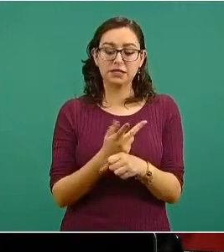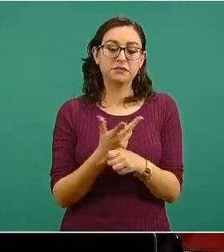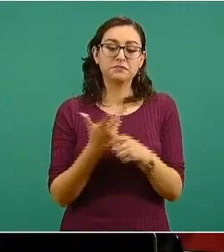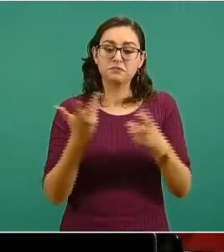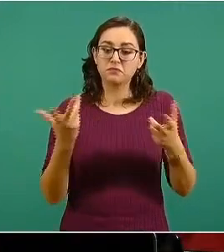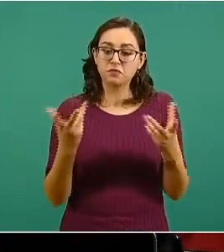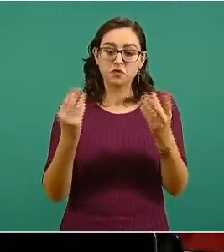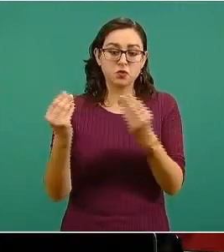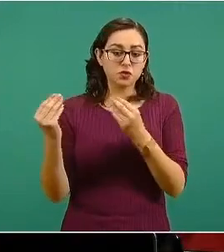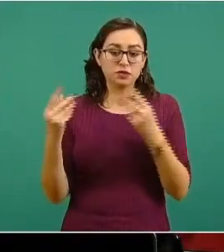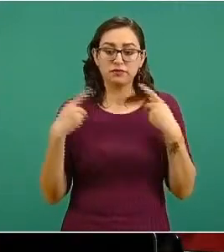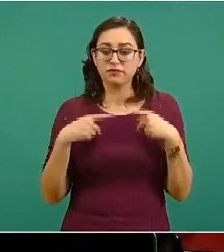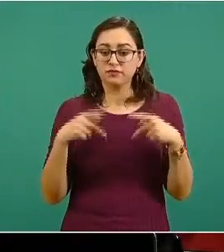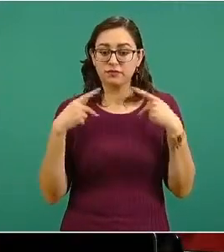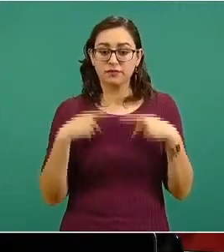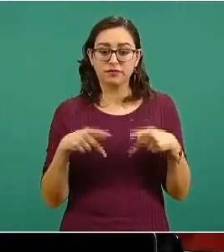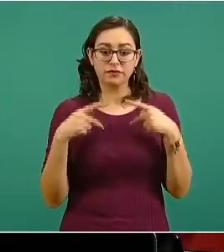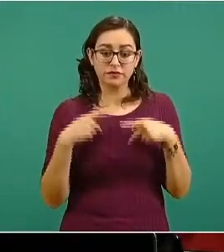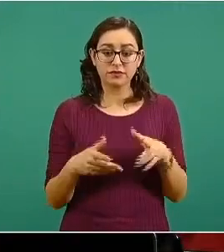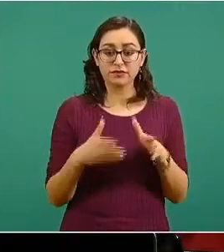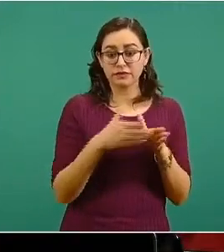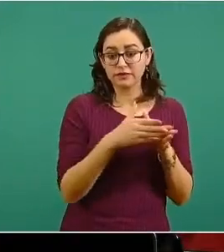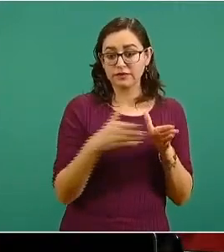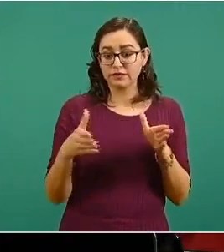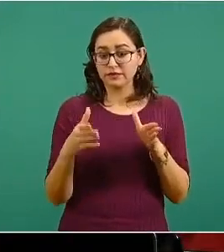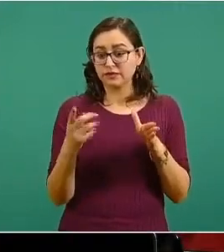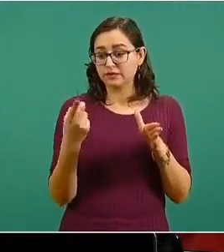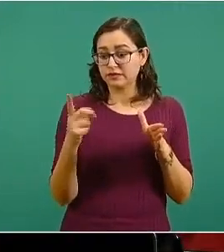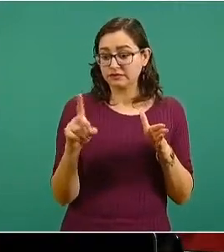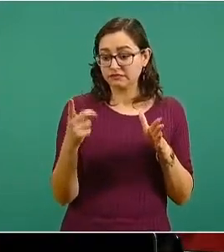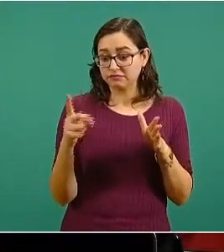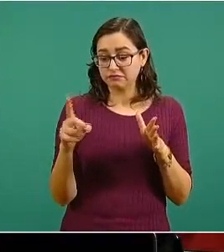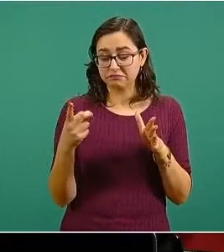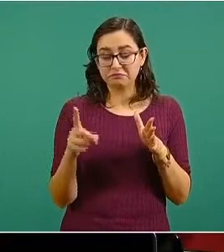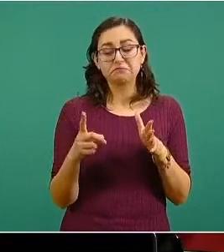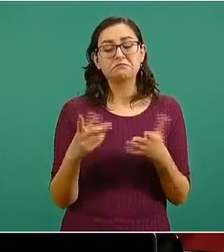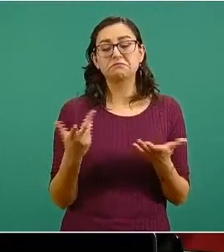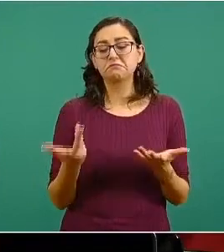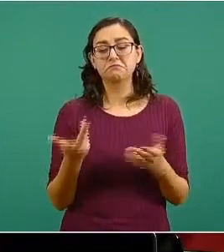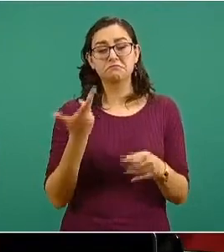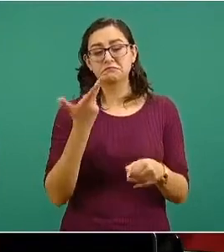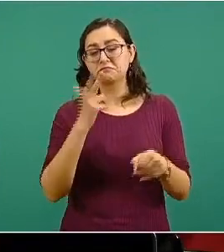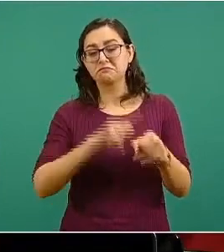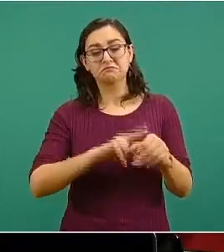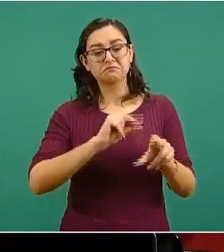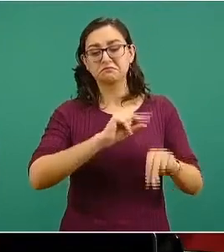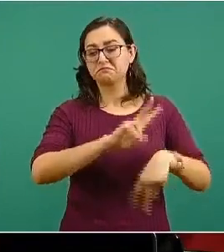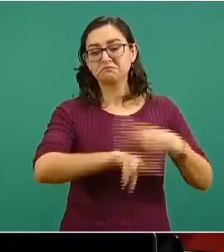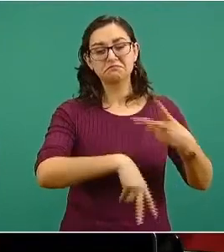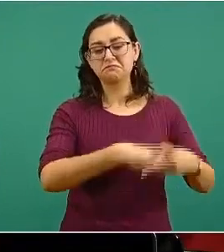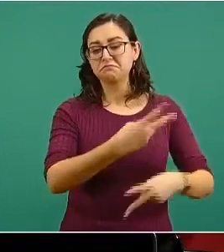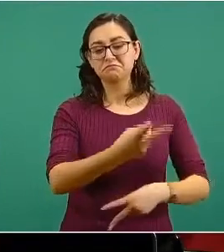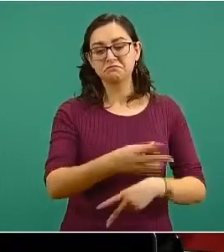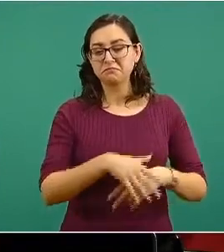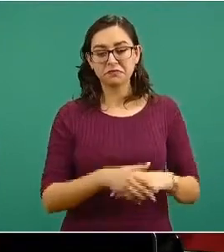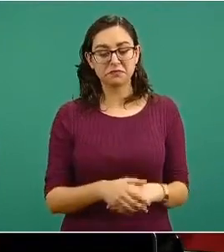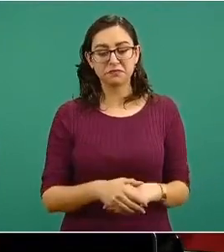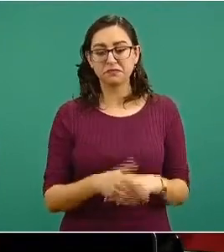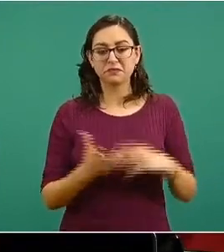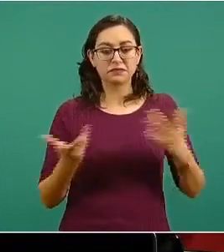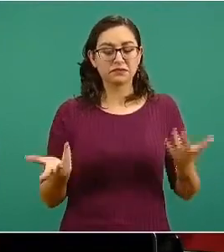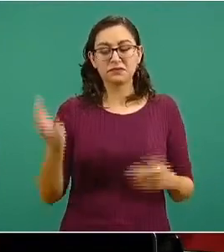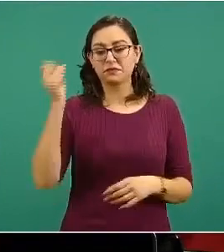recibir atención de su salud por el periodo en el que estamos viviendo. Es un descenso, es